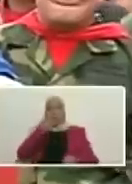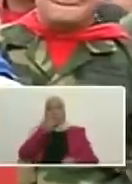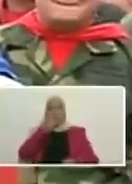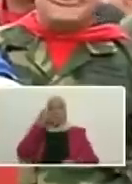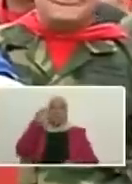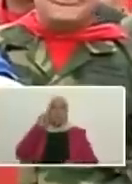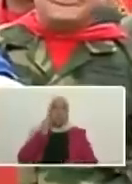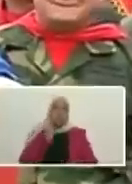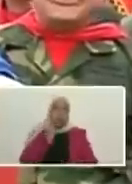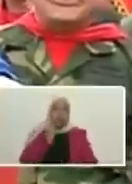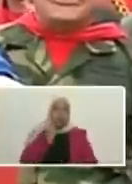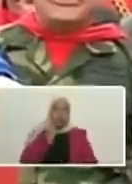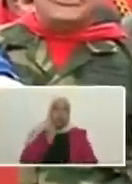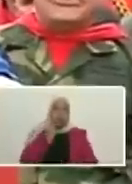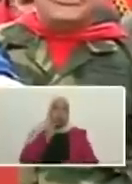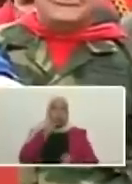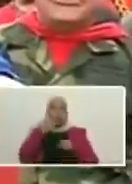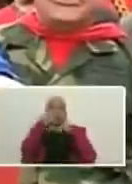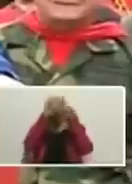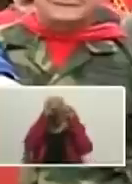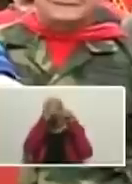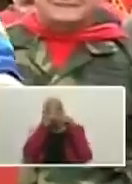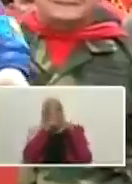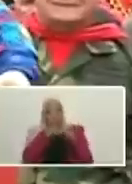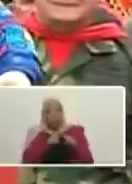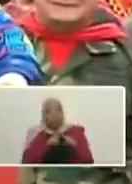Y allí le puso la guinda a la torta.